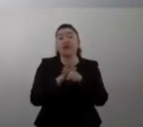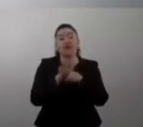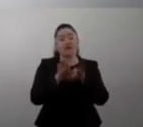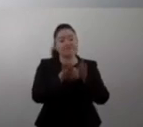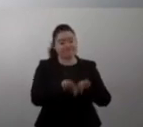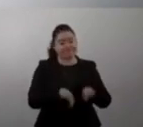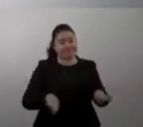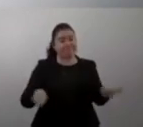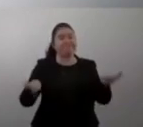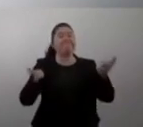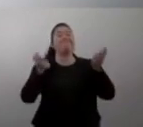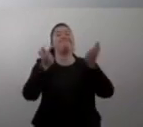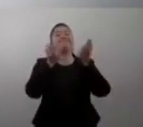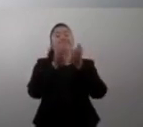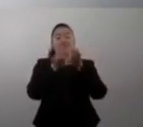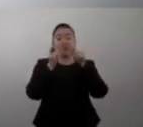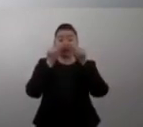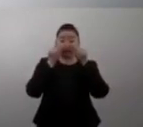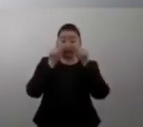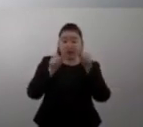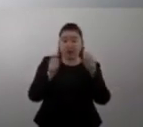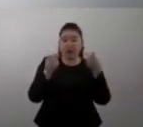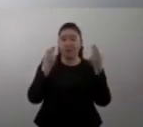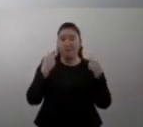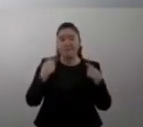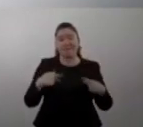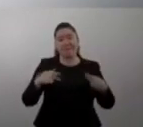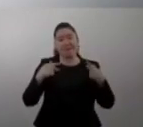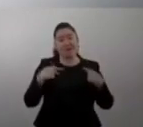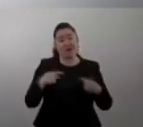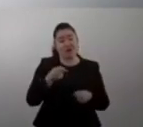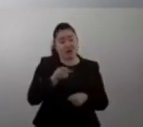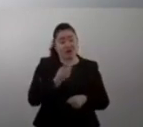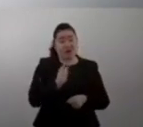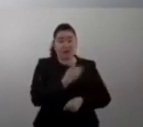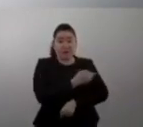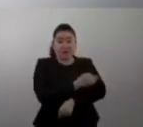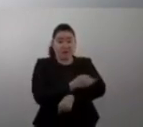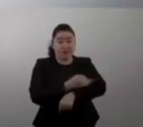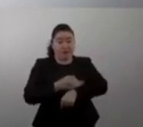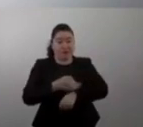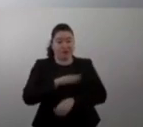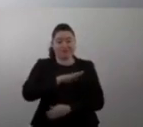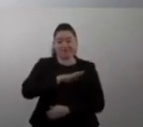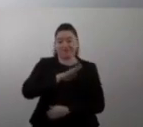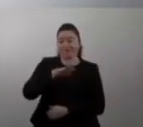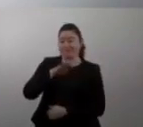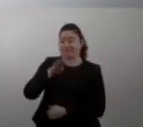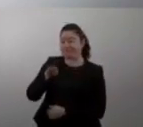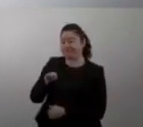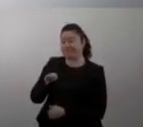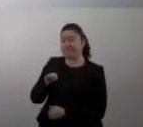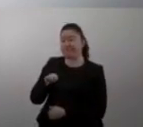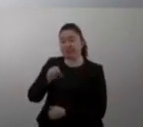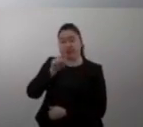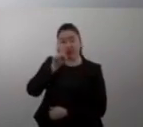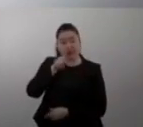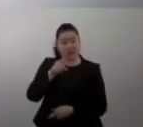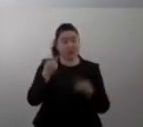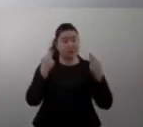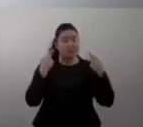prioridad a las personas que lamentablemente tienen un familiar que perdió la vida y a las personas que